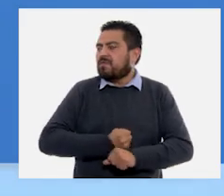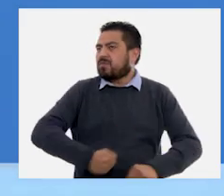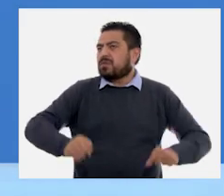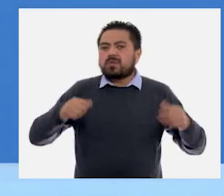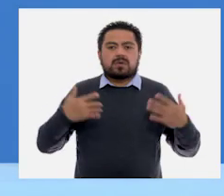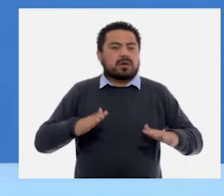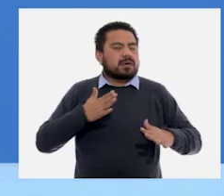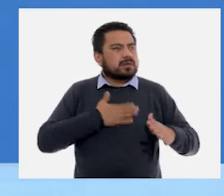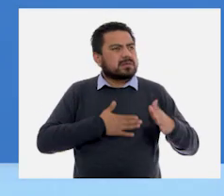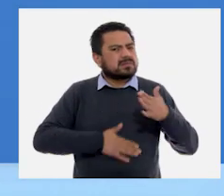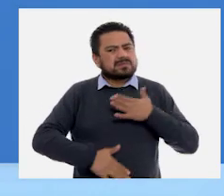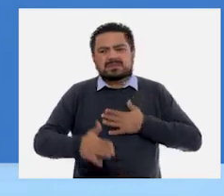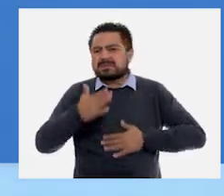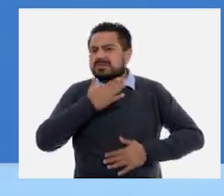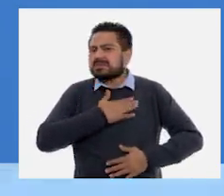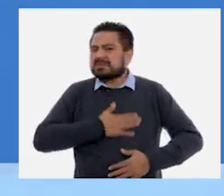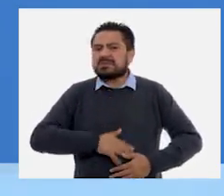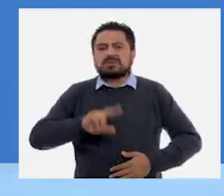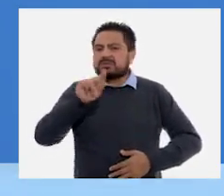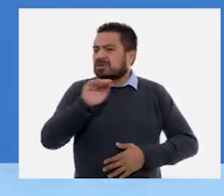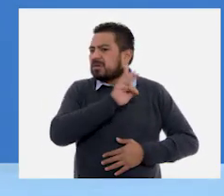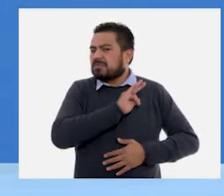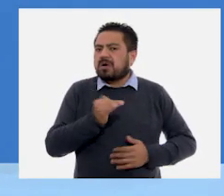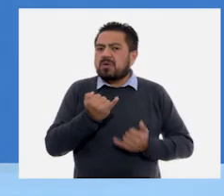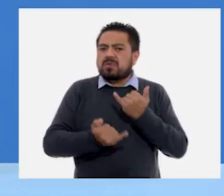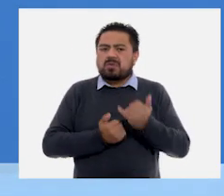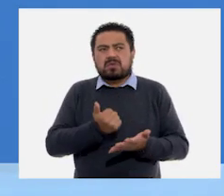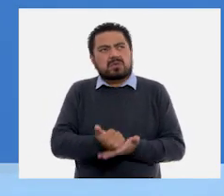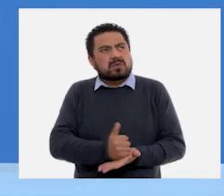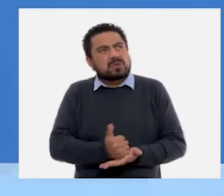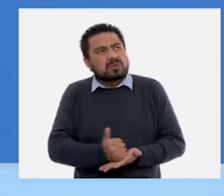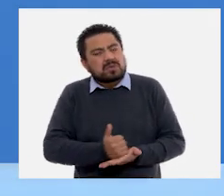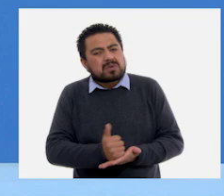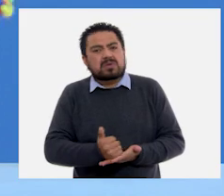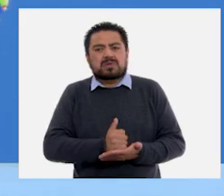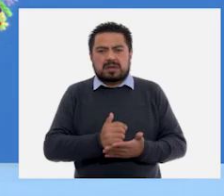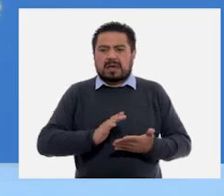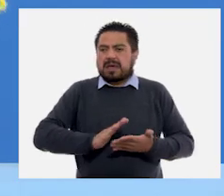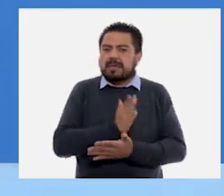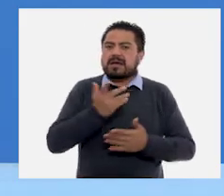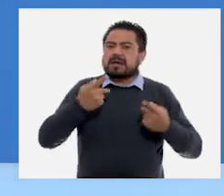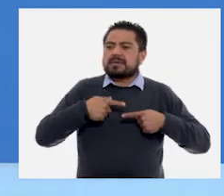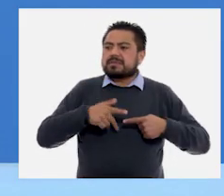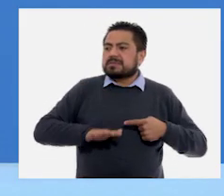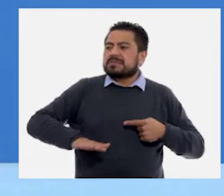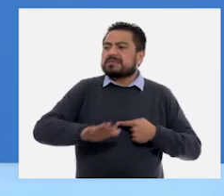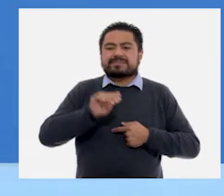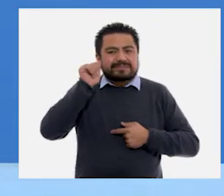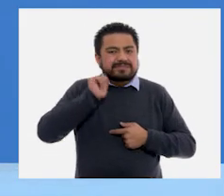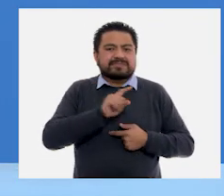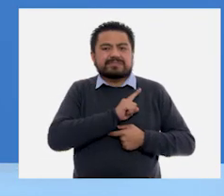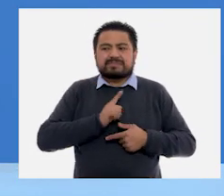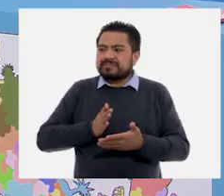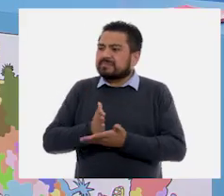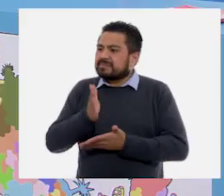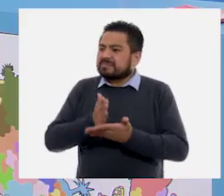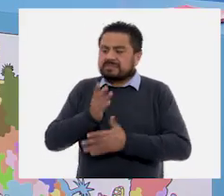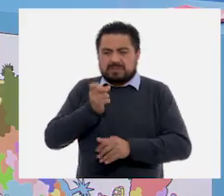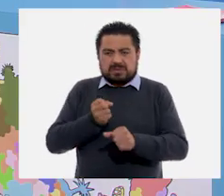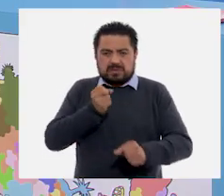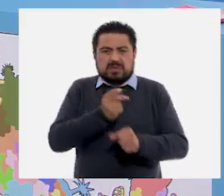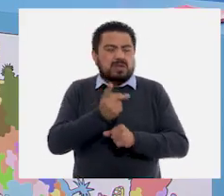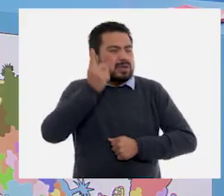y muy cansada. No podríamos jugar videojuegos. La gente siempre tendría que irse a dormir